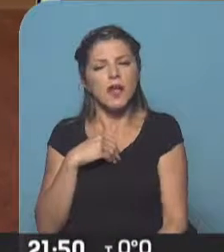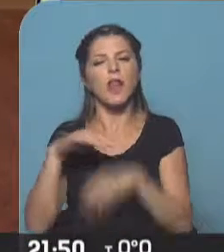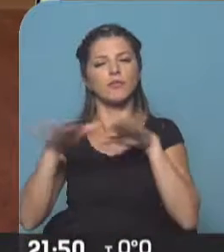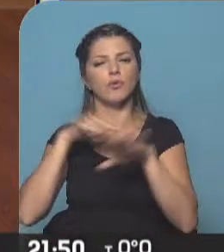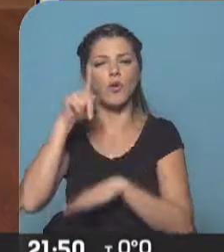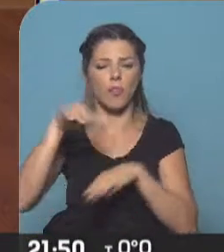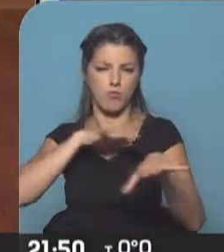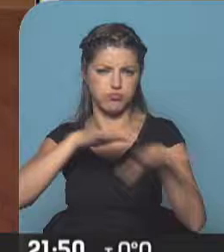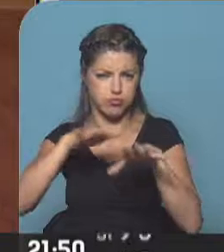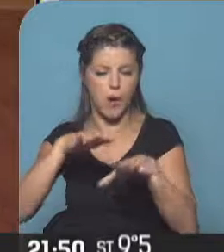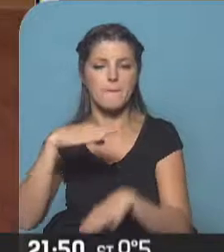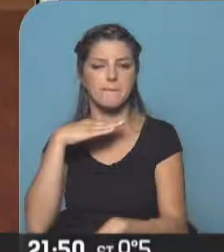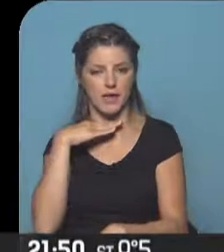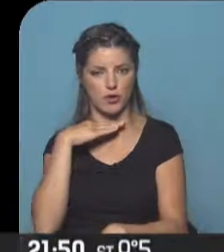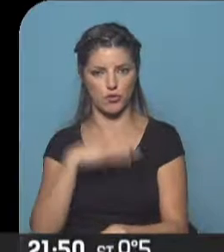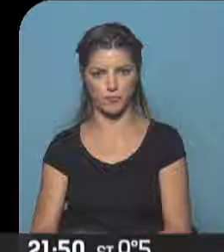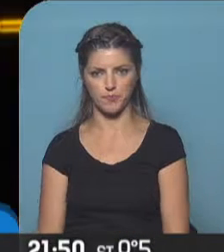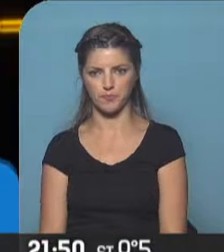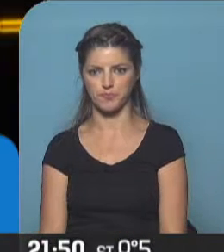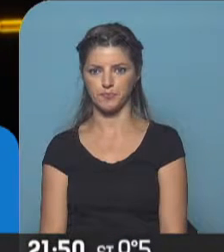el terrible terremoto en México.